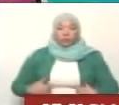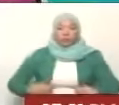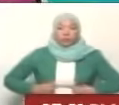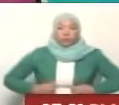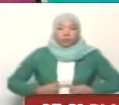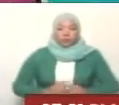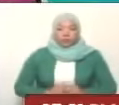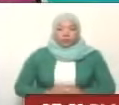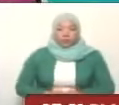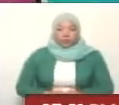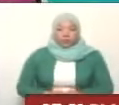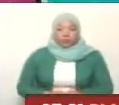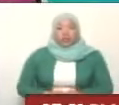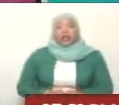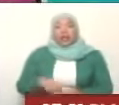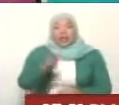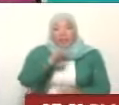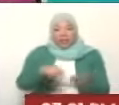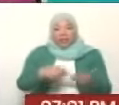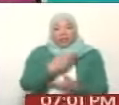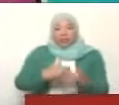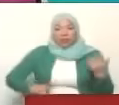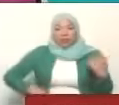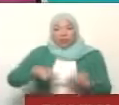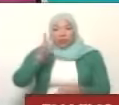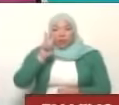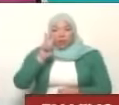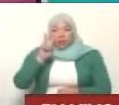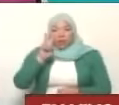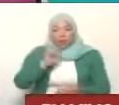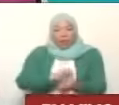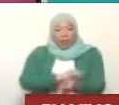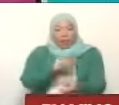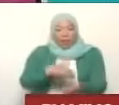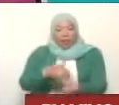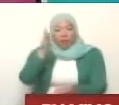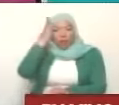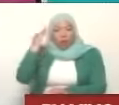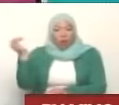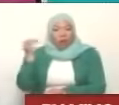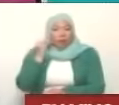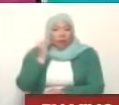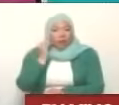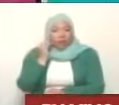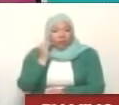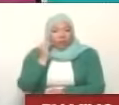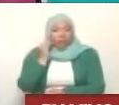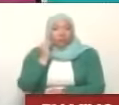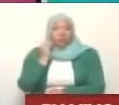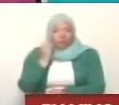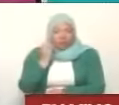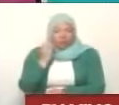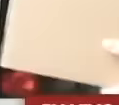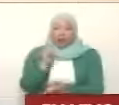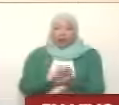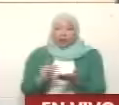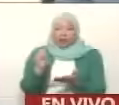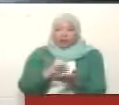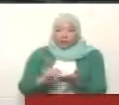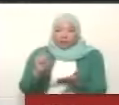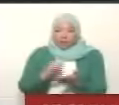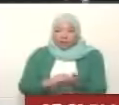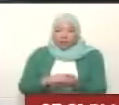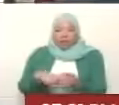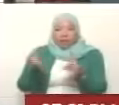vicepresidenta Delcy Rodríguez, La Haya, Países Bajos, y meto el escrito con las